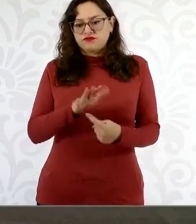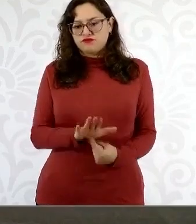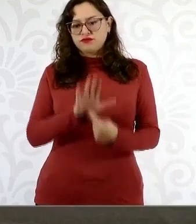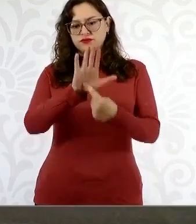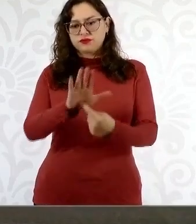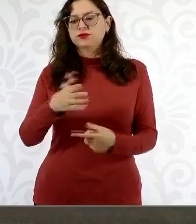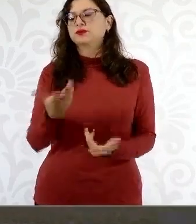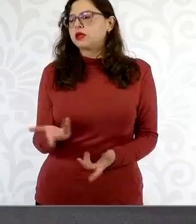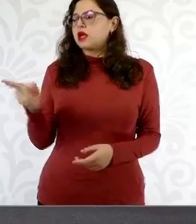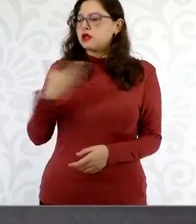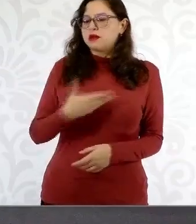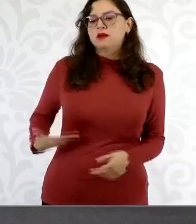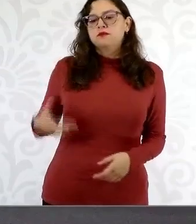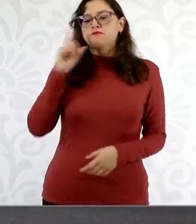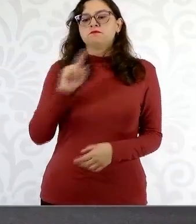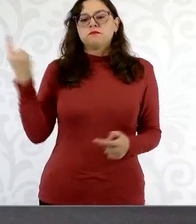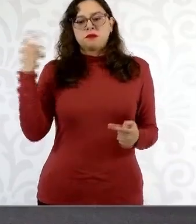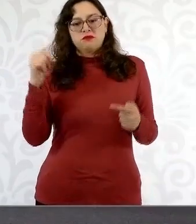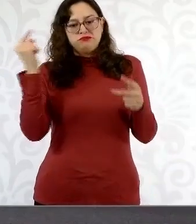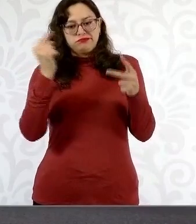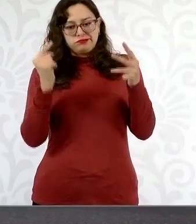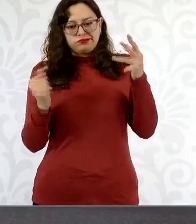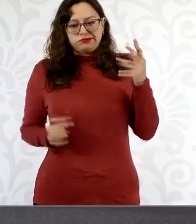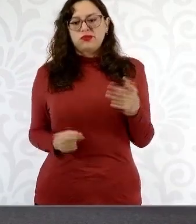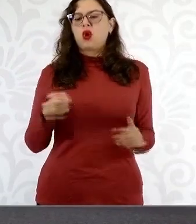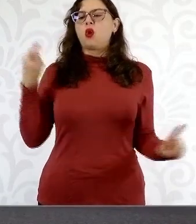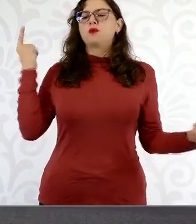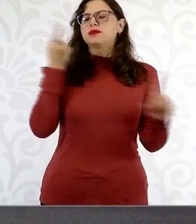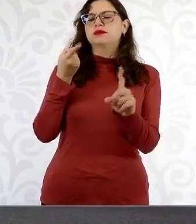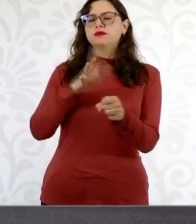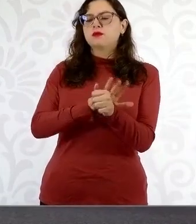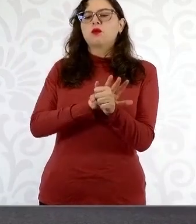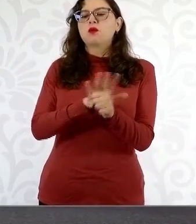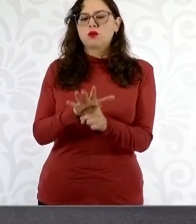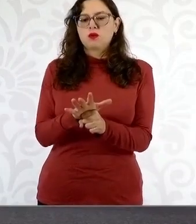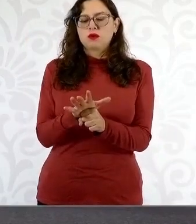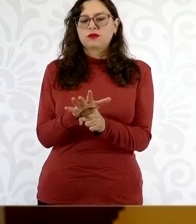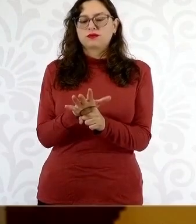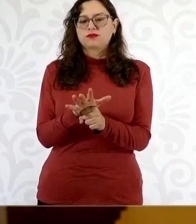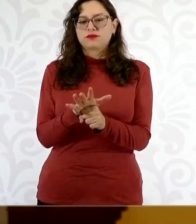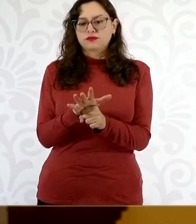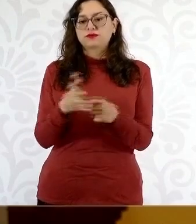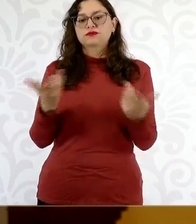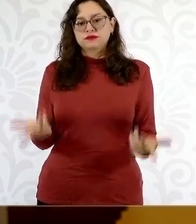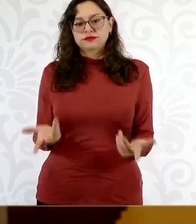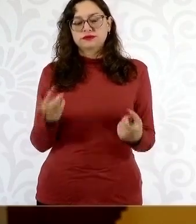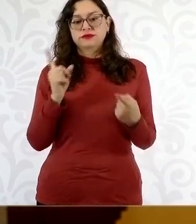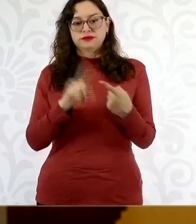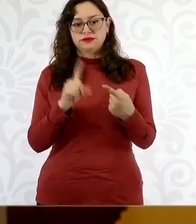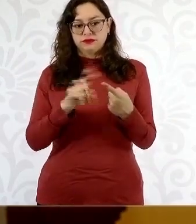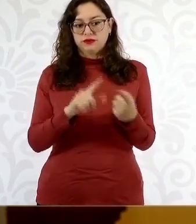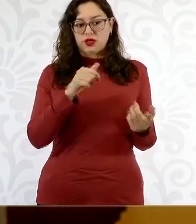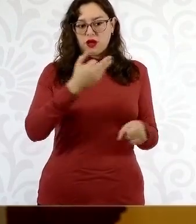presidenta Sheinbaum que tienen como objetivo, uno, evitar que se abusen de disposiciones